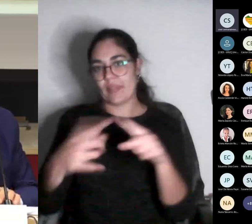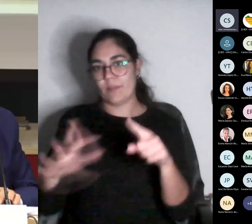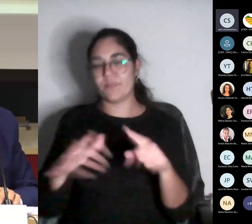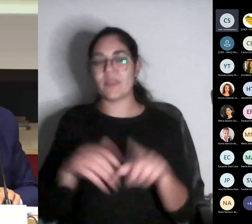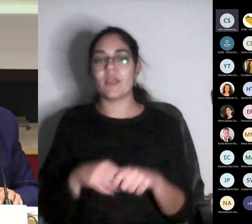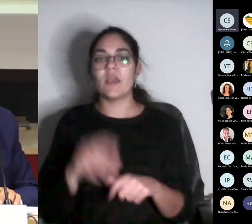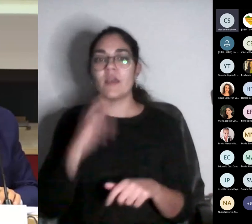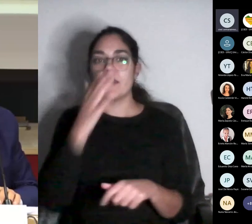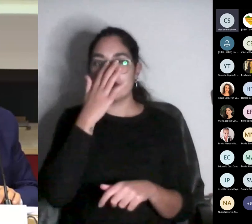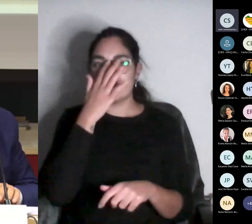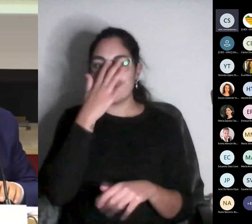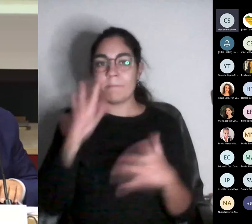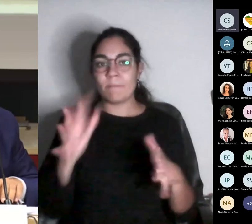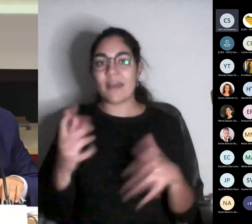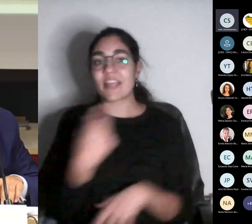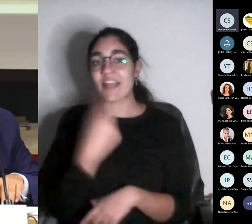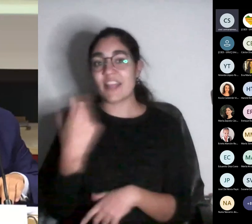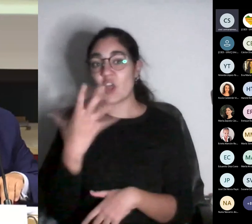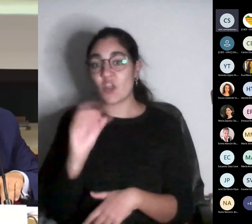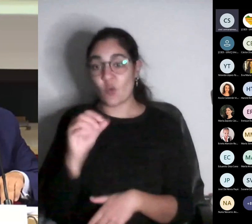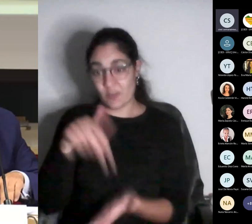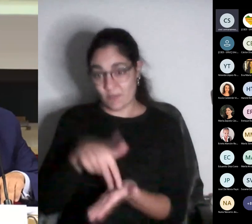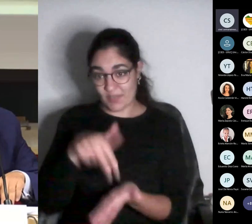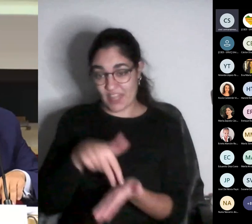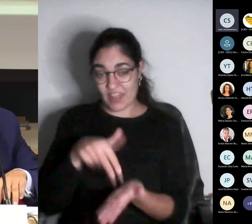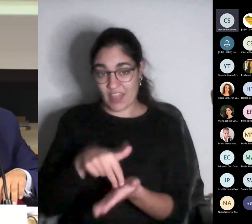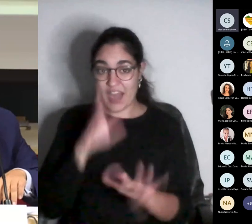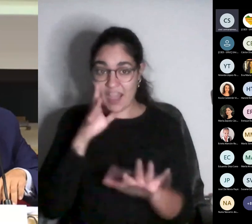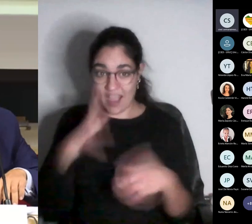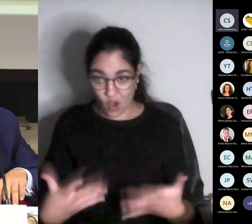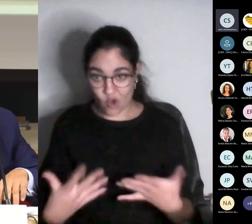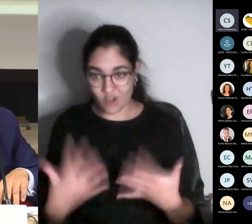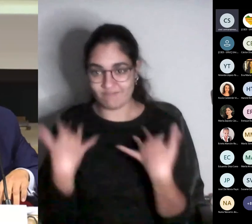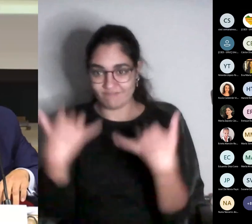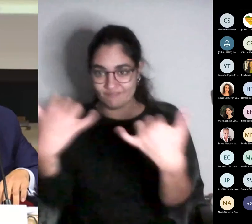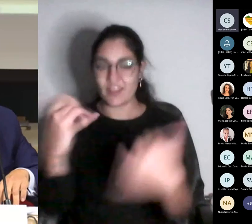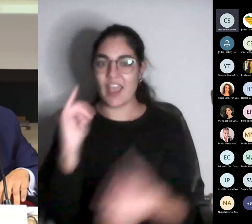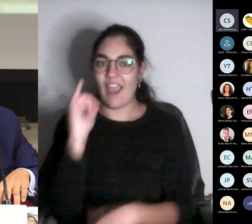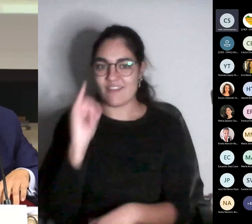aproximadamente los 150 presenciales que estáis aquí.